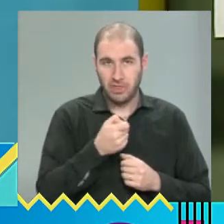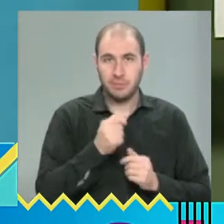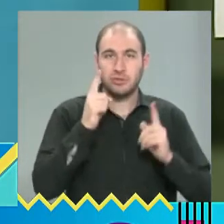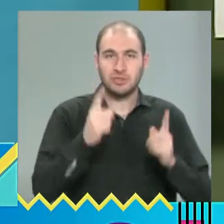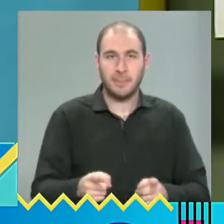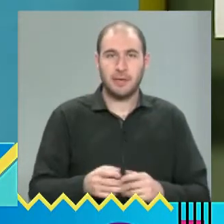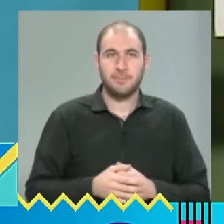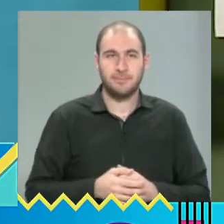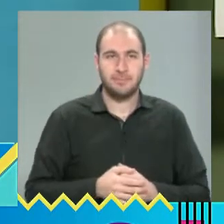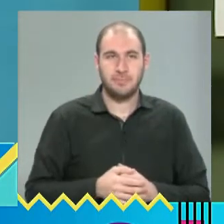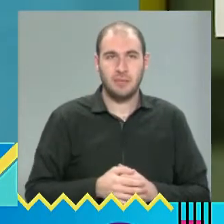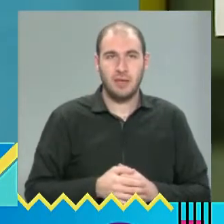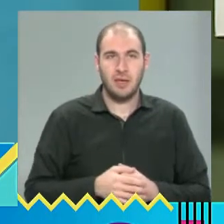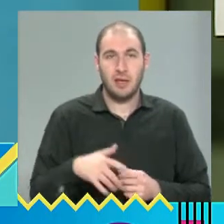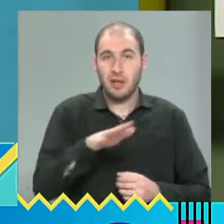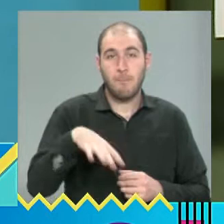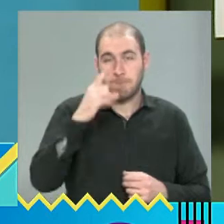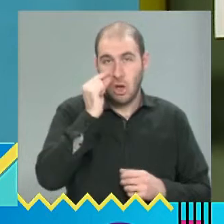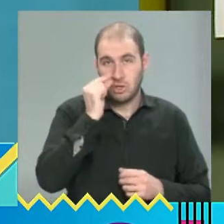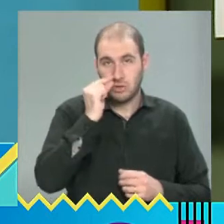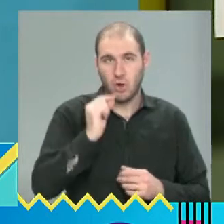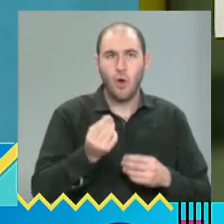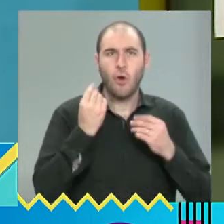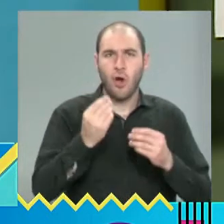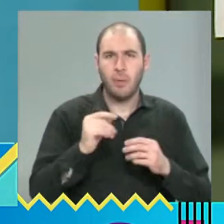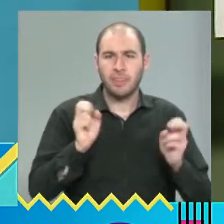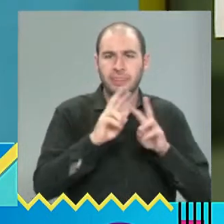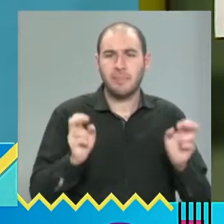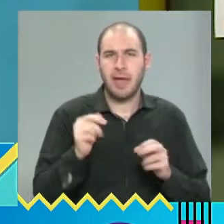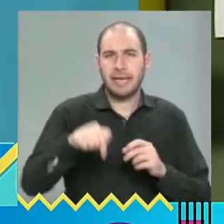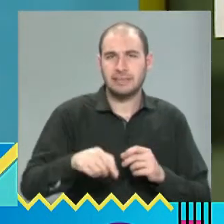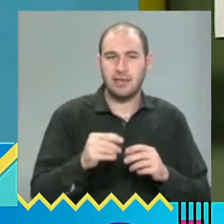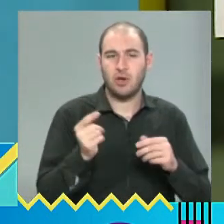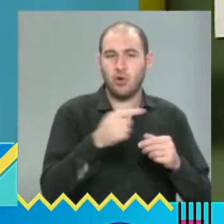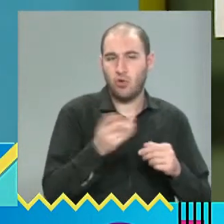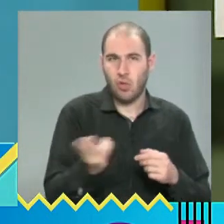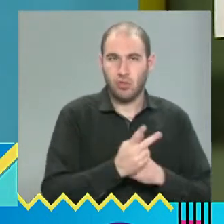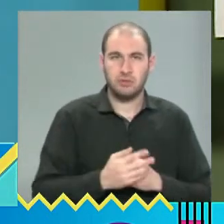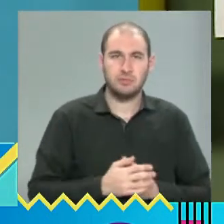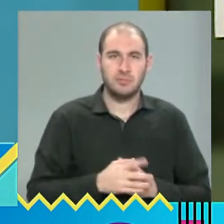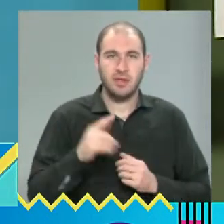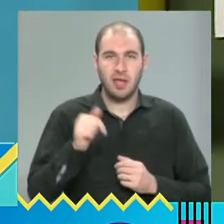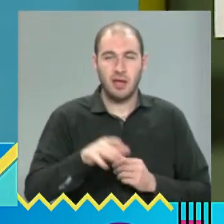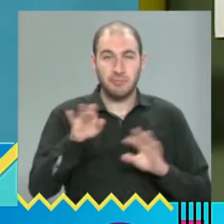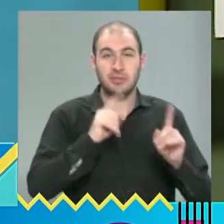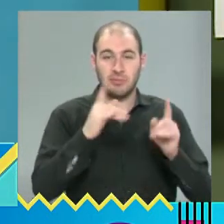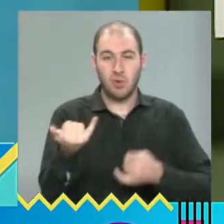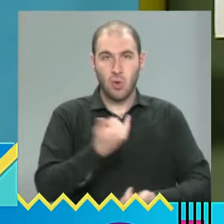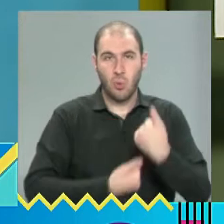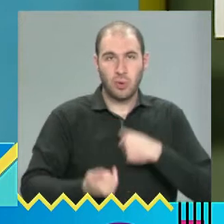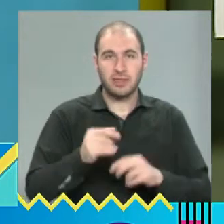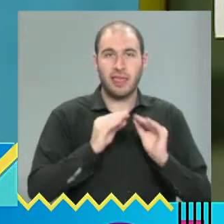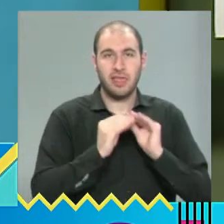desde el mismo ámbito político, cómo se toma este tema, tanto de un lado como del otro. Los invitamos a que ustedes participen